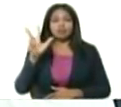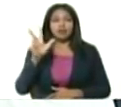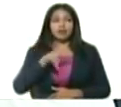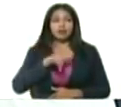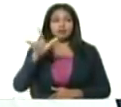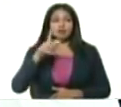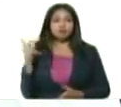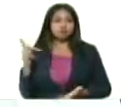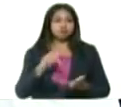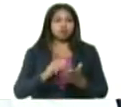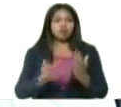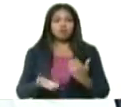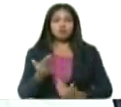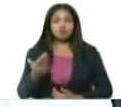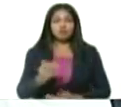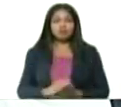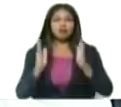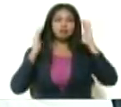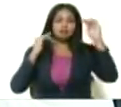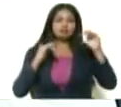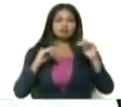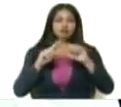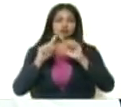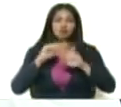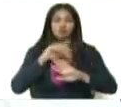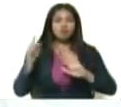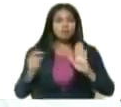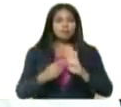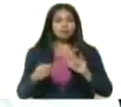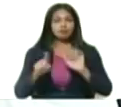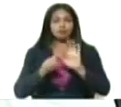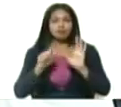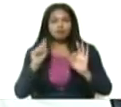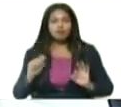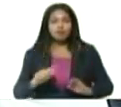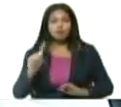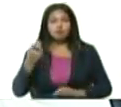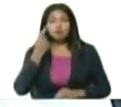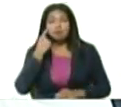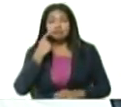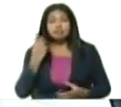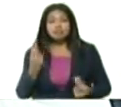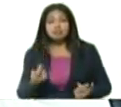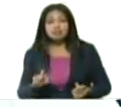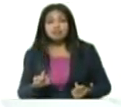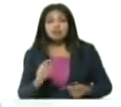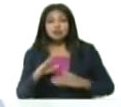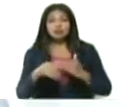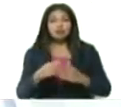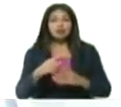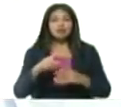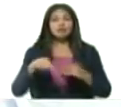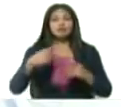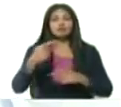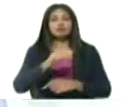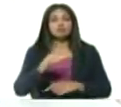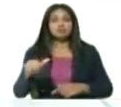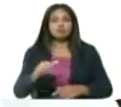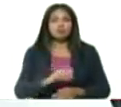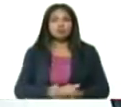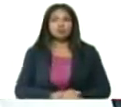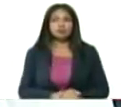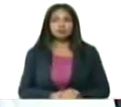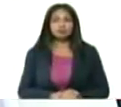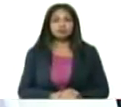cargamento importante para la atención de la epidemia, de la pandemia. Ya queda uno pendiente también para la próxima semana.